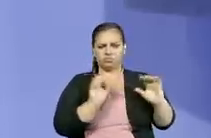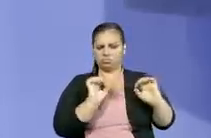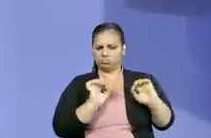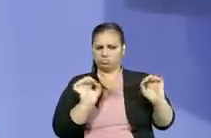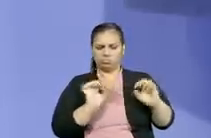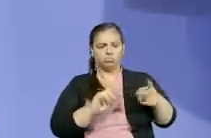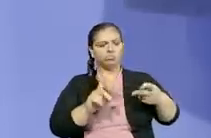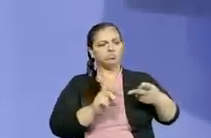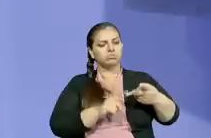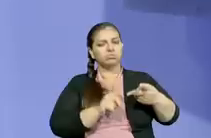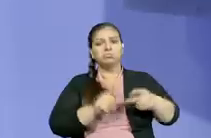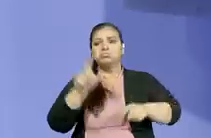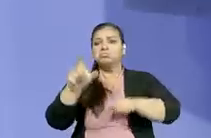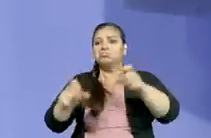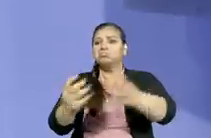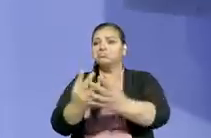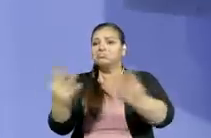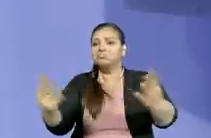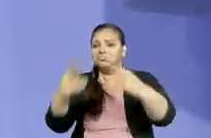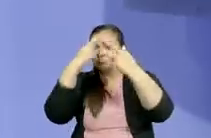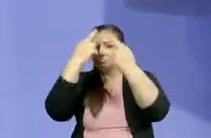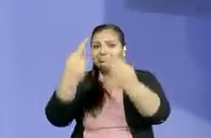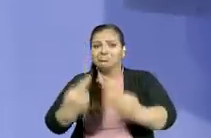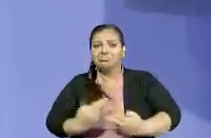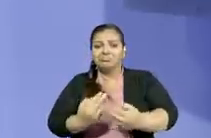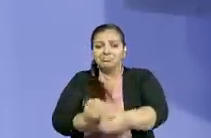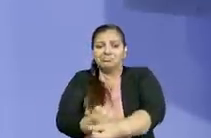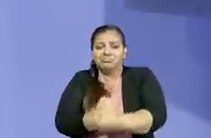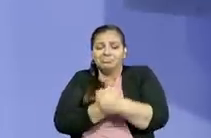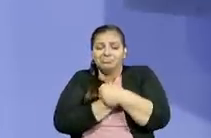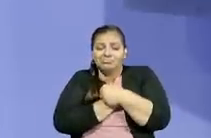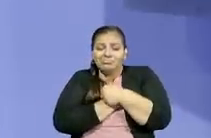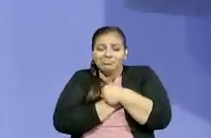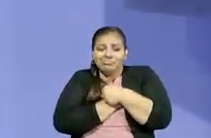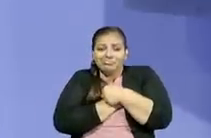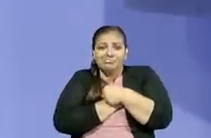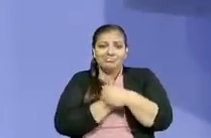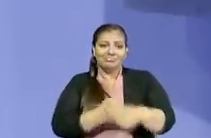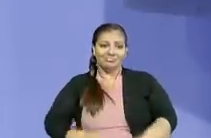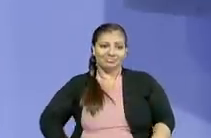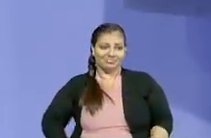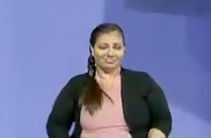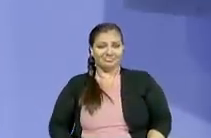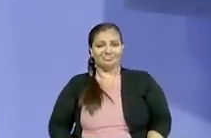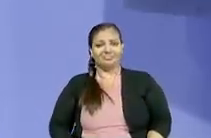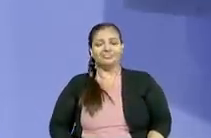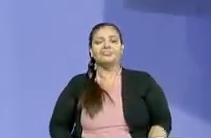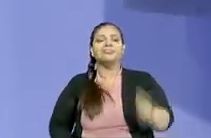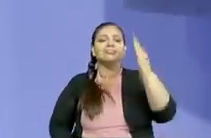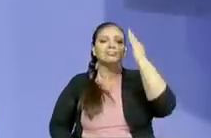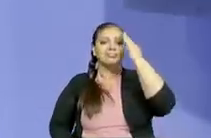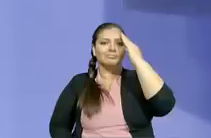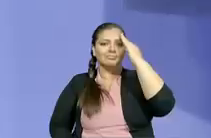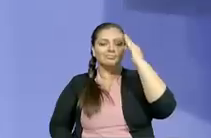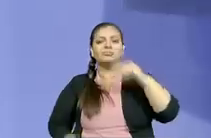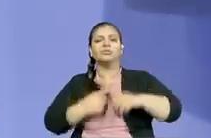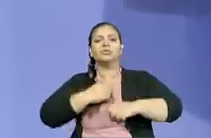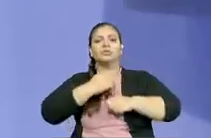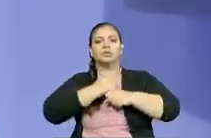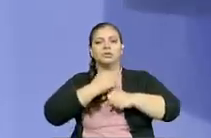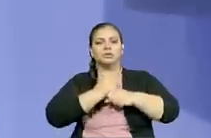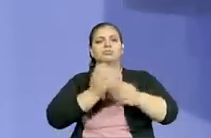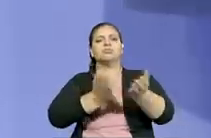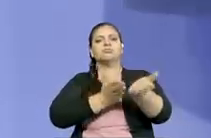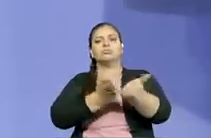respeto de la gente. Pero mi vinculación al servicio público es permanente. El servicio público no es una ilusión ni una